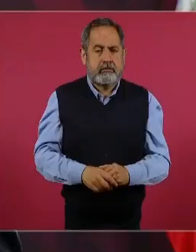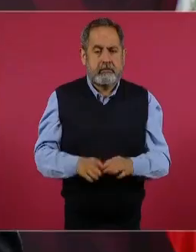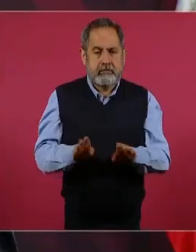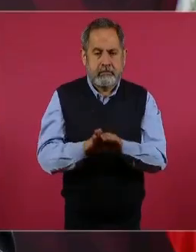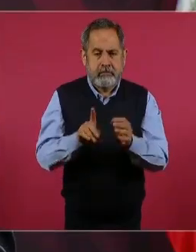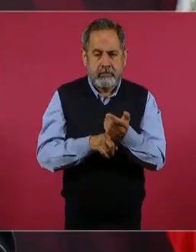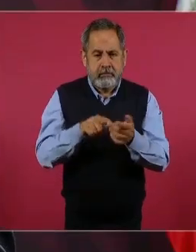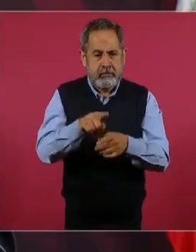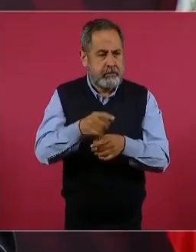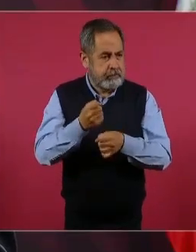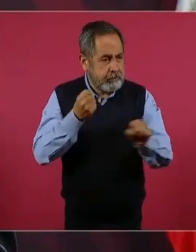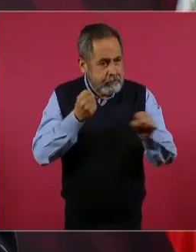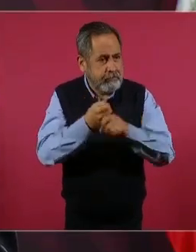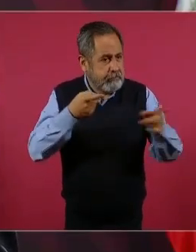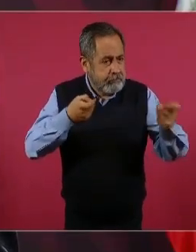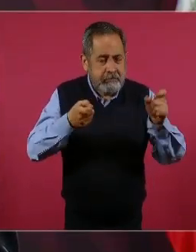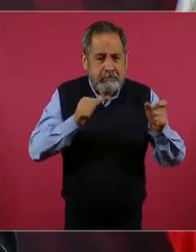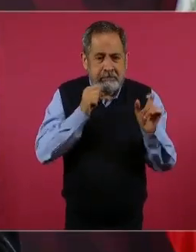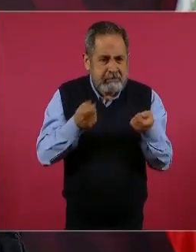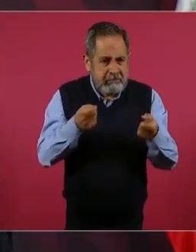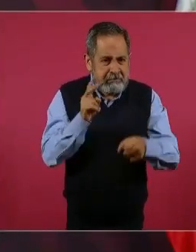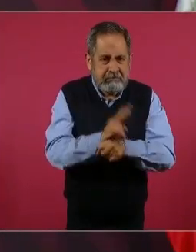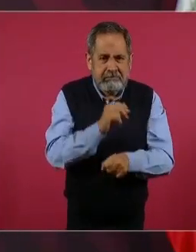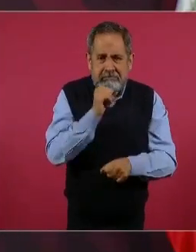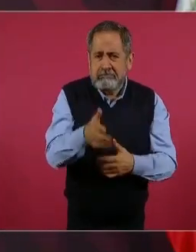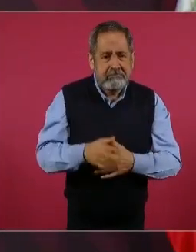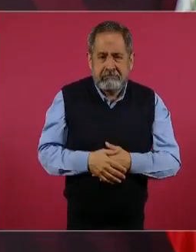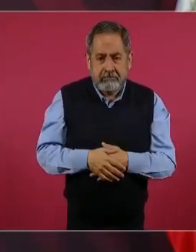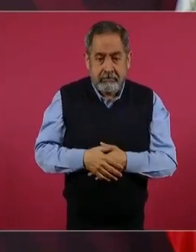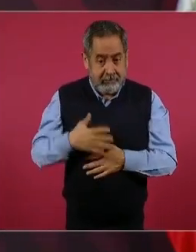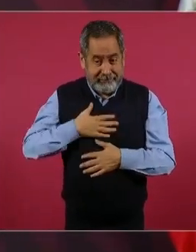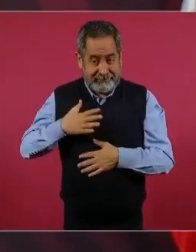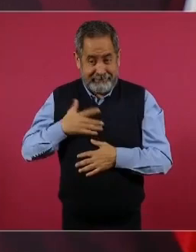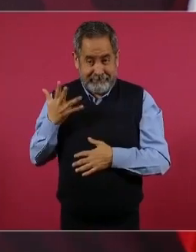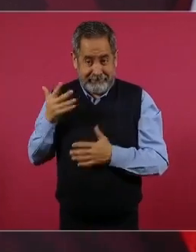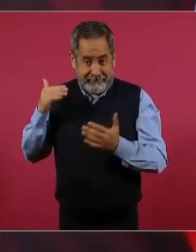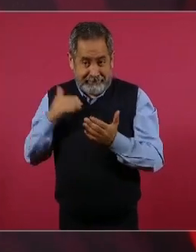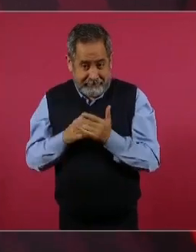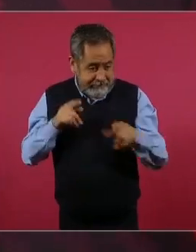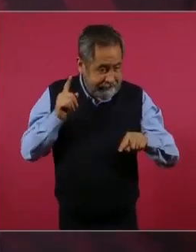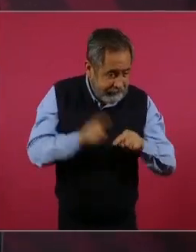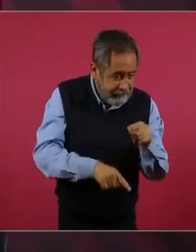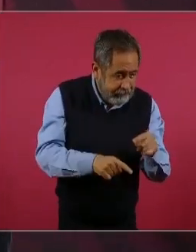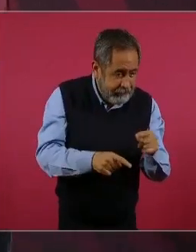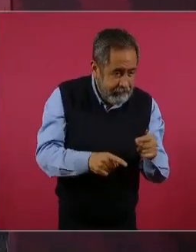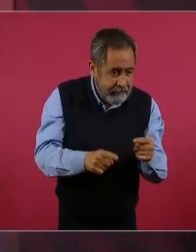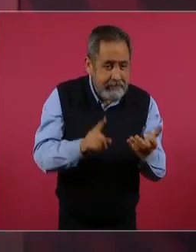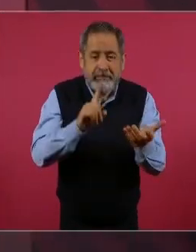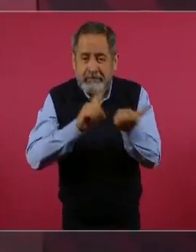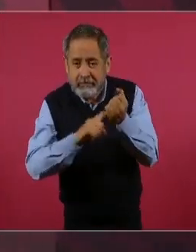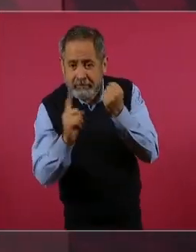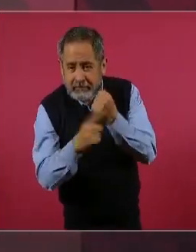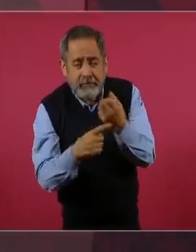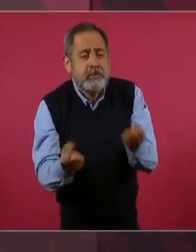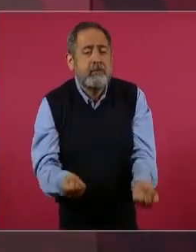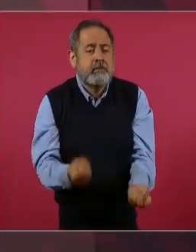sobre las armas. Si nosotros decomisamos 50,000, imagínense cuántas entran,